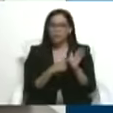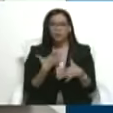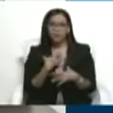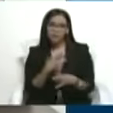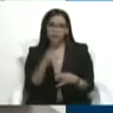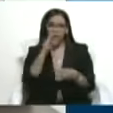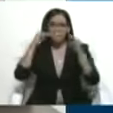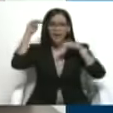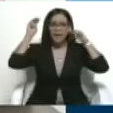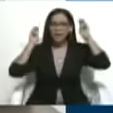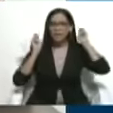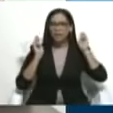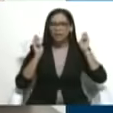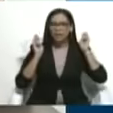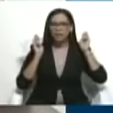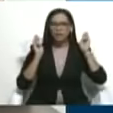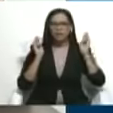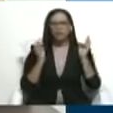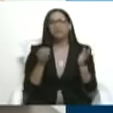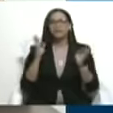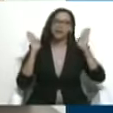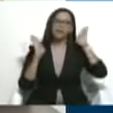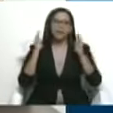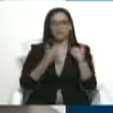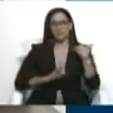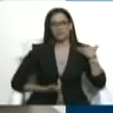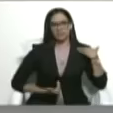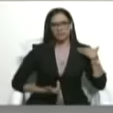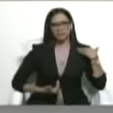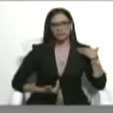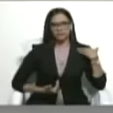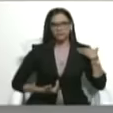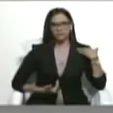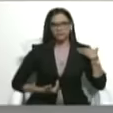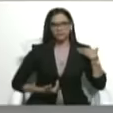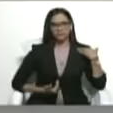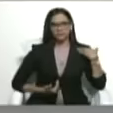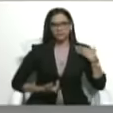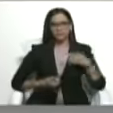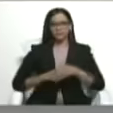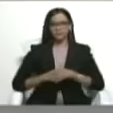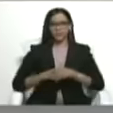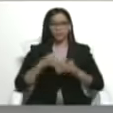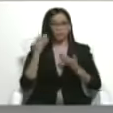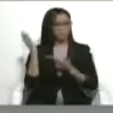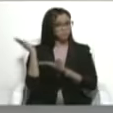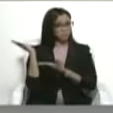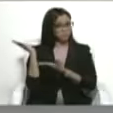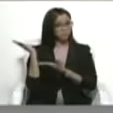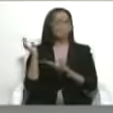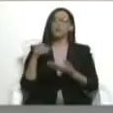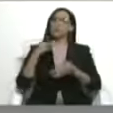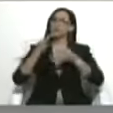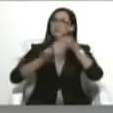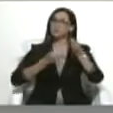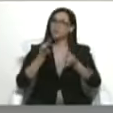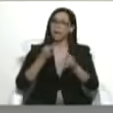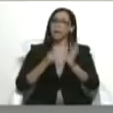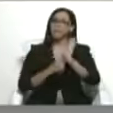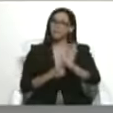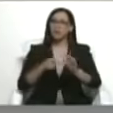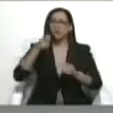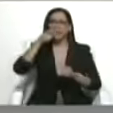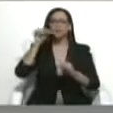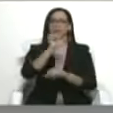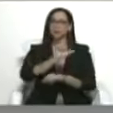de María Corina Machado de ser candidata a presidencia. Y lo que ustedes están viendo en pantalla fue lo que presentó el fiscal esta